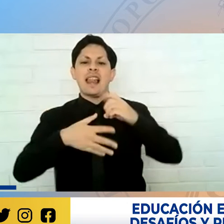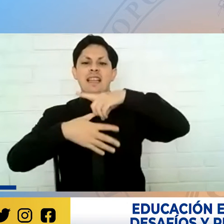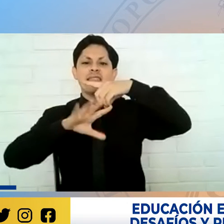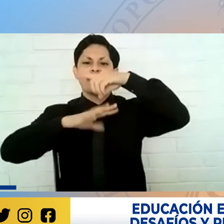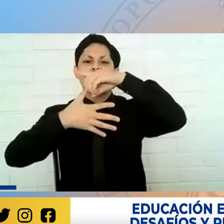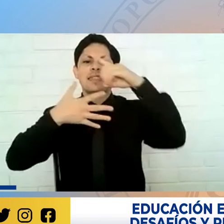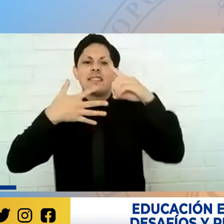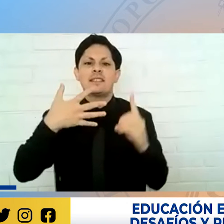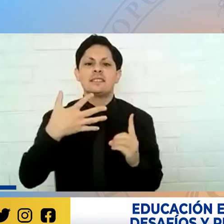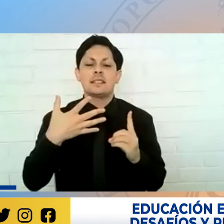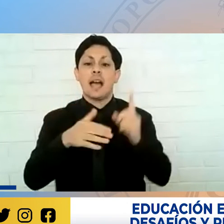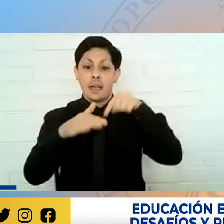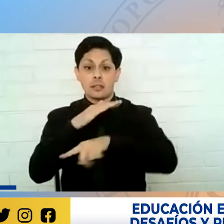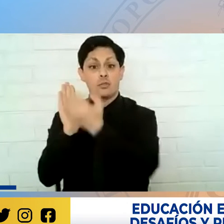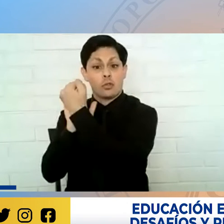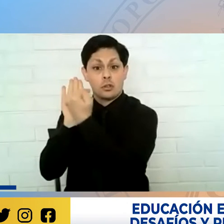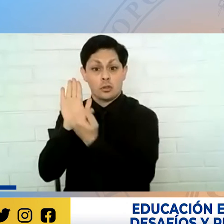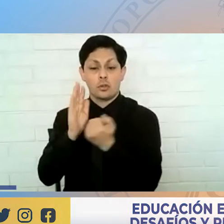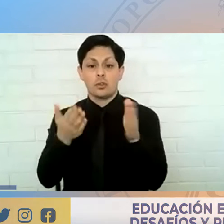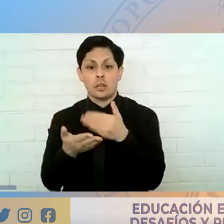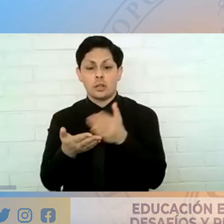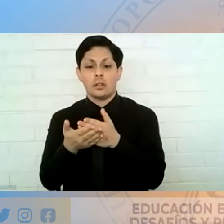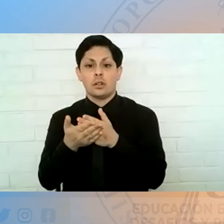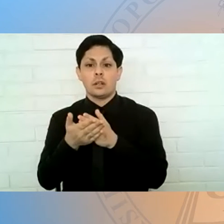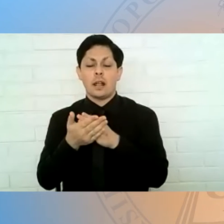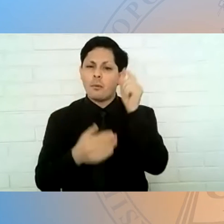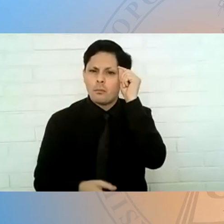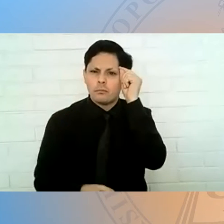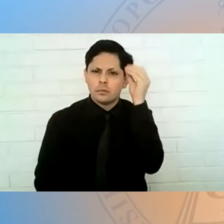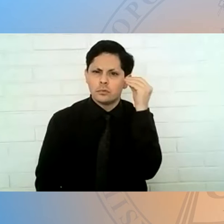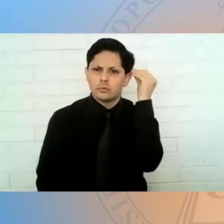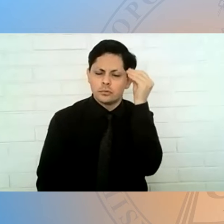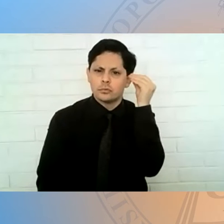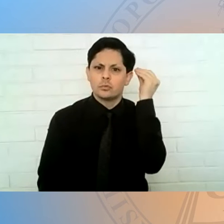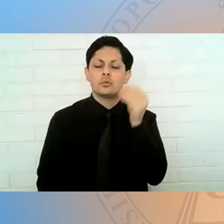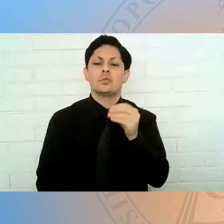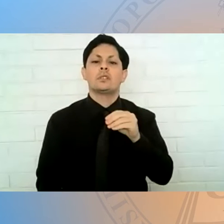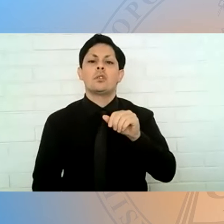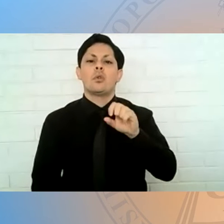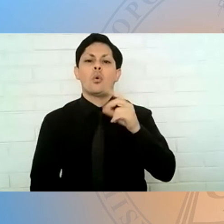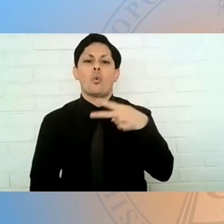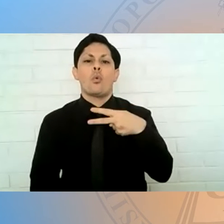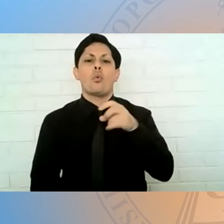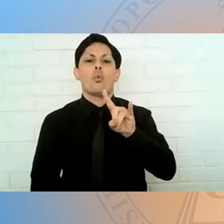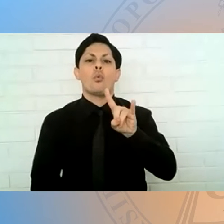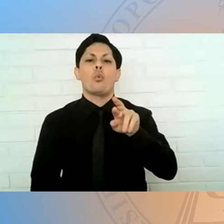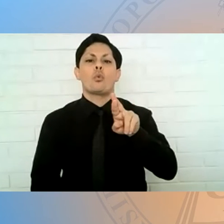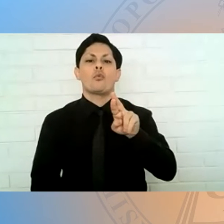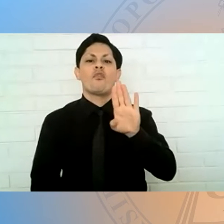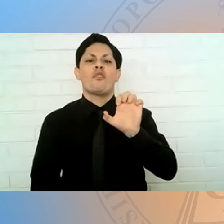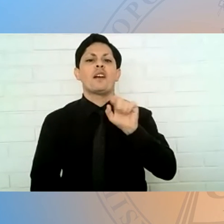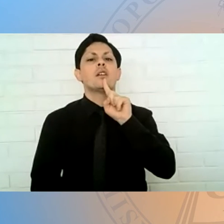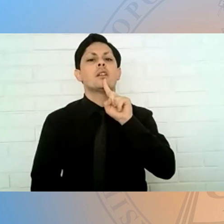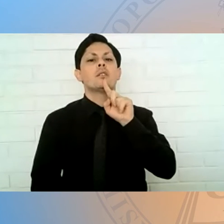Dentro de sus estudios consideró la biología del conocimiento de Humberto Maturana, con quien realizó investigaciones